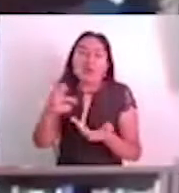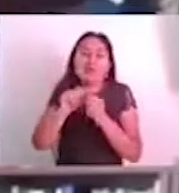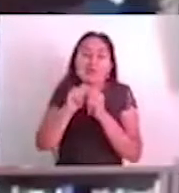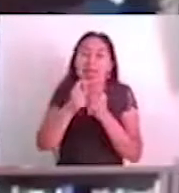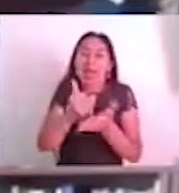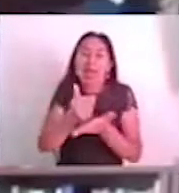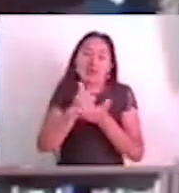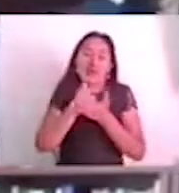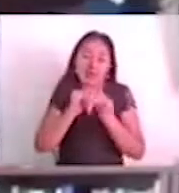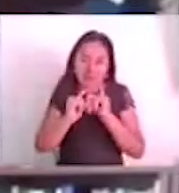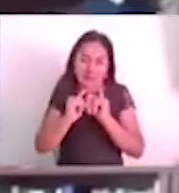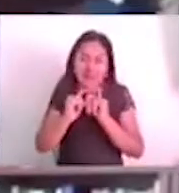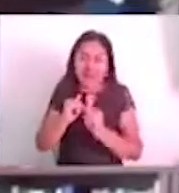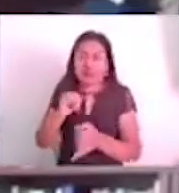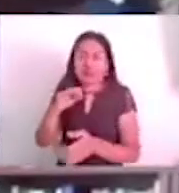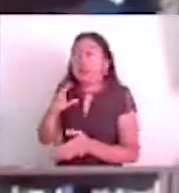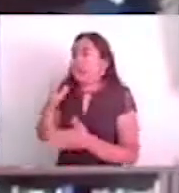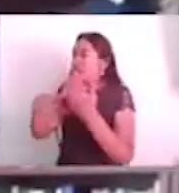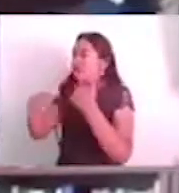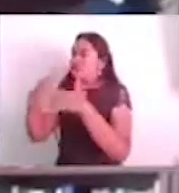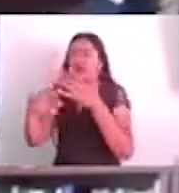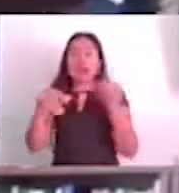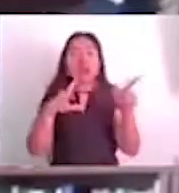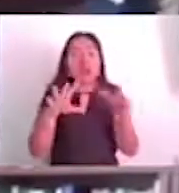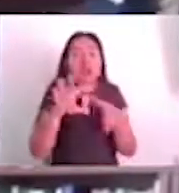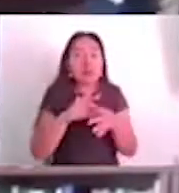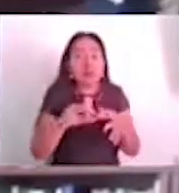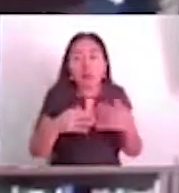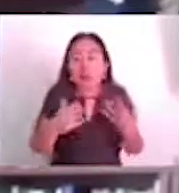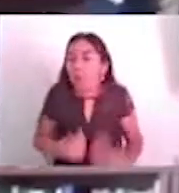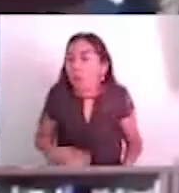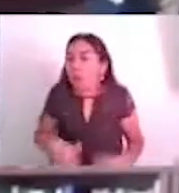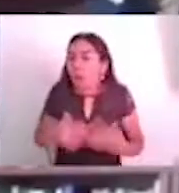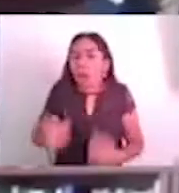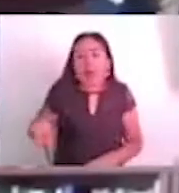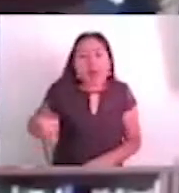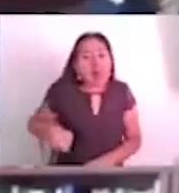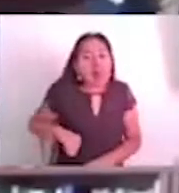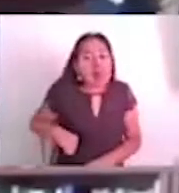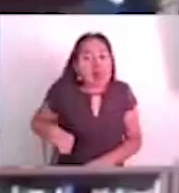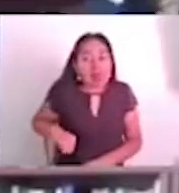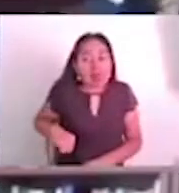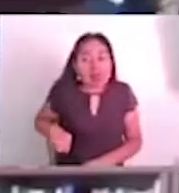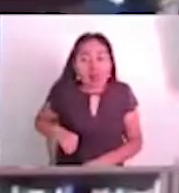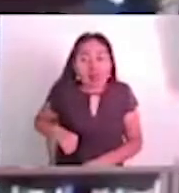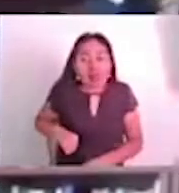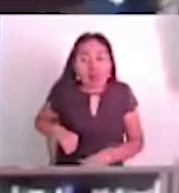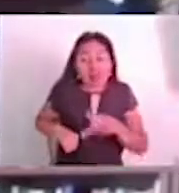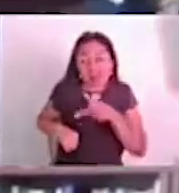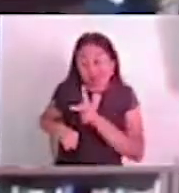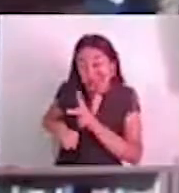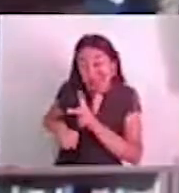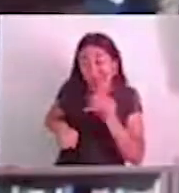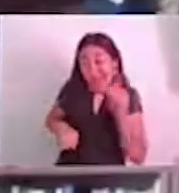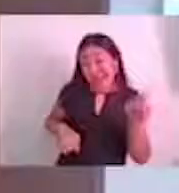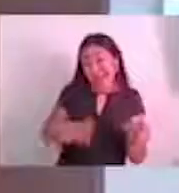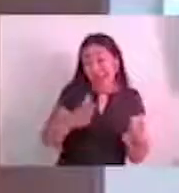al terminar me dijo, qué interesante, pero fíjese que nosotros en Vietnam tenemos mejores túneles.